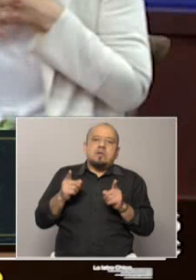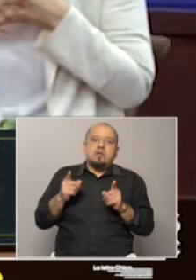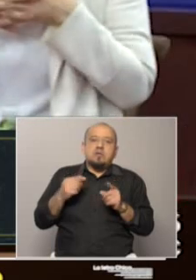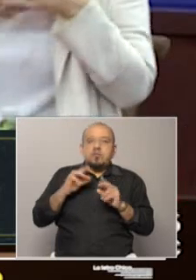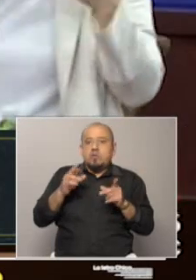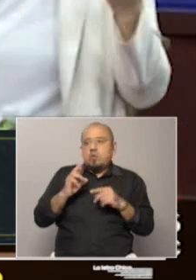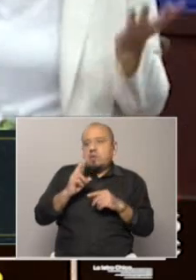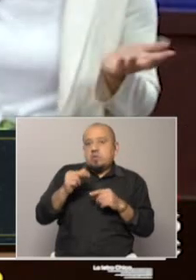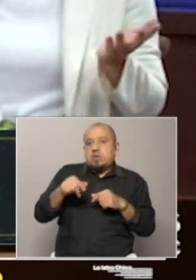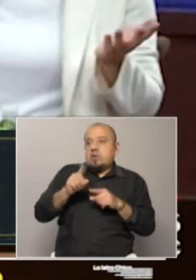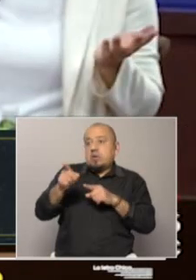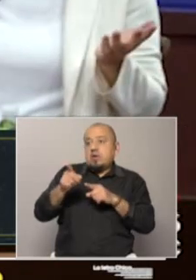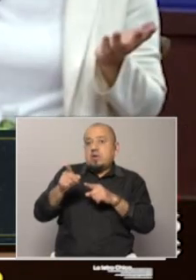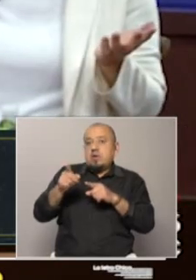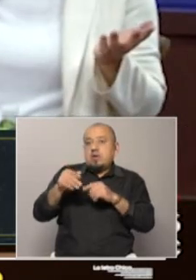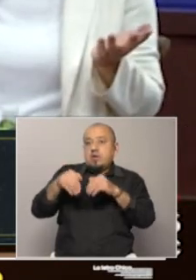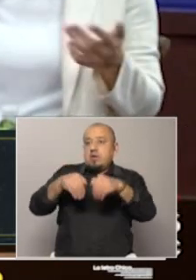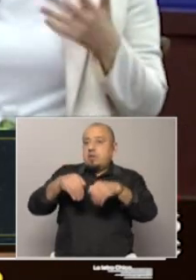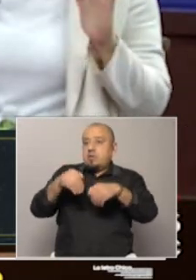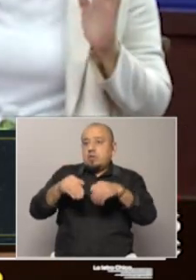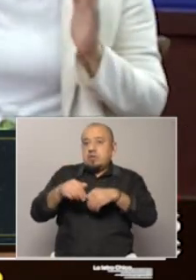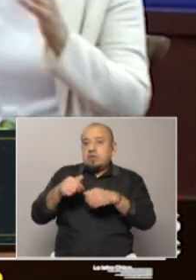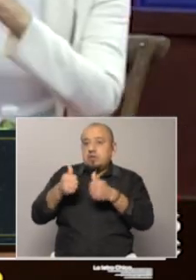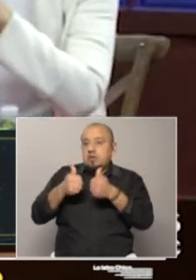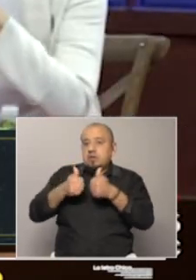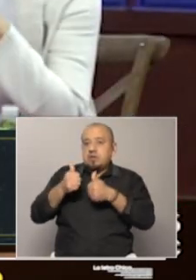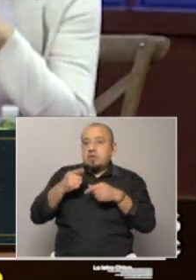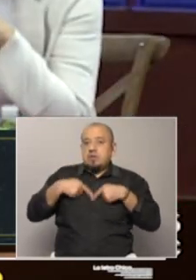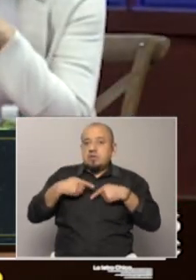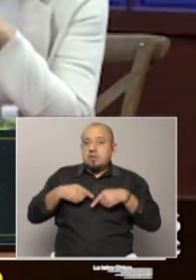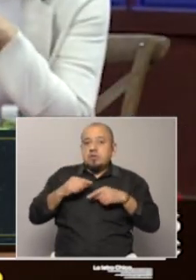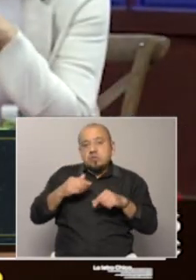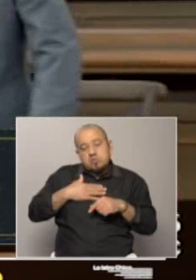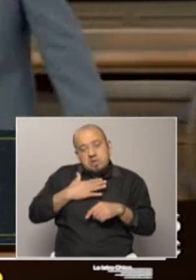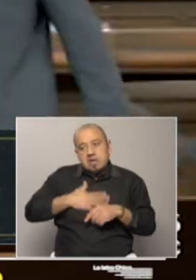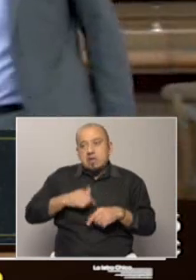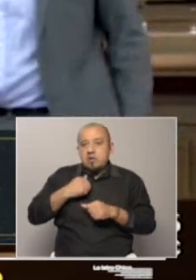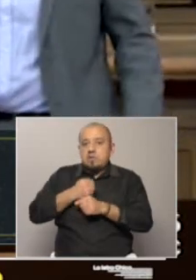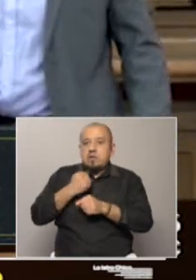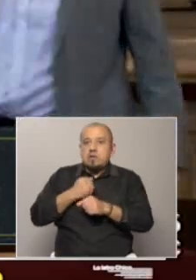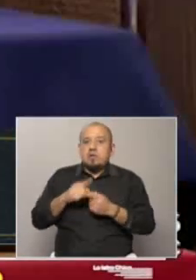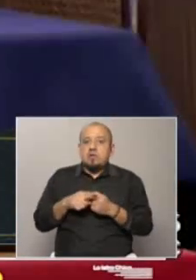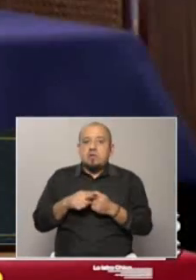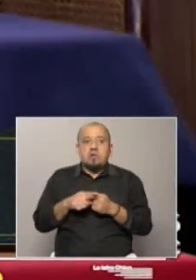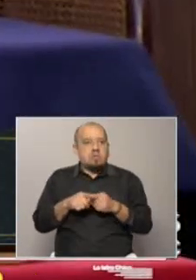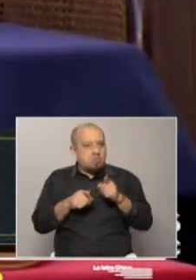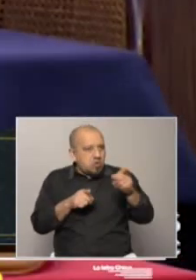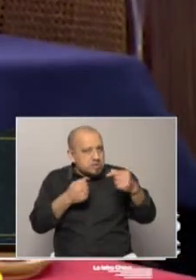menos lo voy a contestar de alguien que tampoco se está postulando en la intendencia. Yo estoy muy tranquila con el trabajo que hago. Tú me estás agraviando a